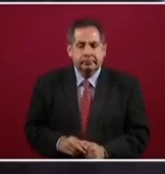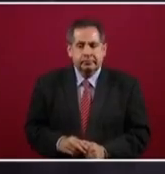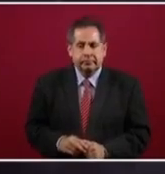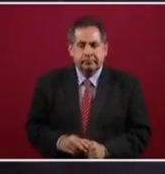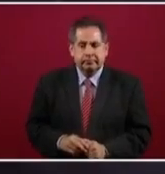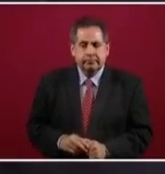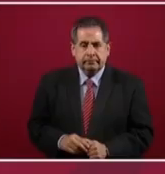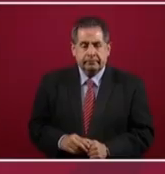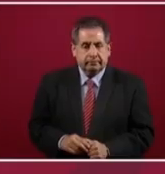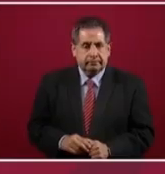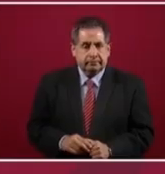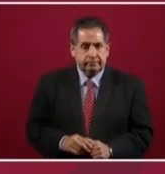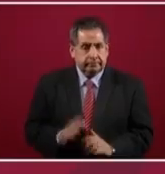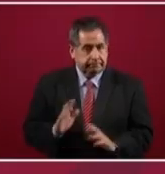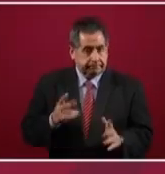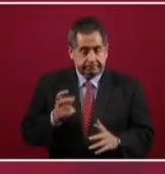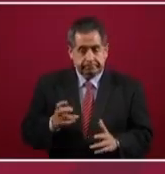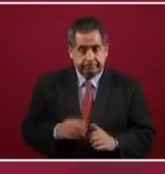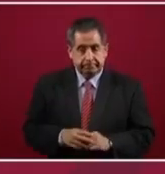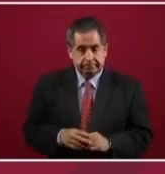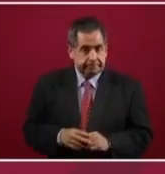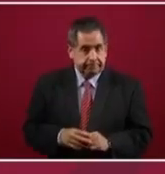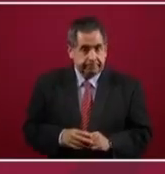Ya esas son